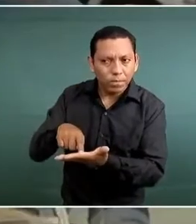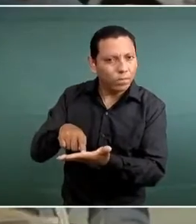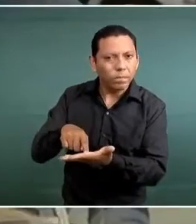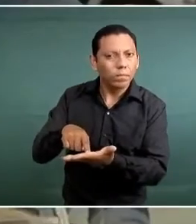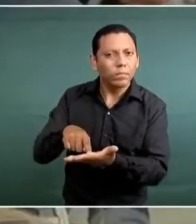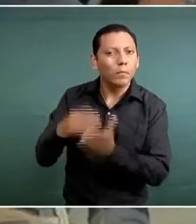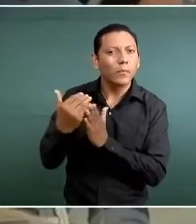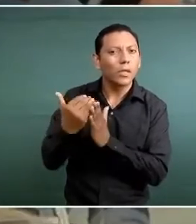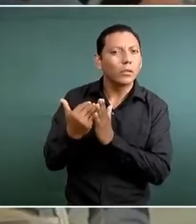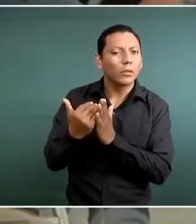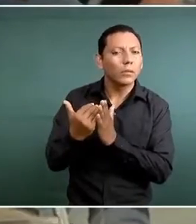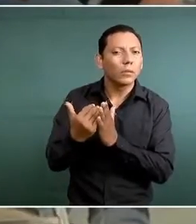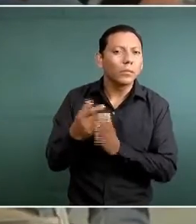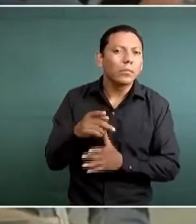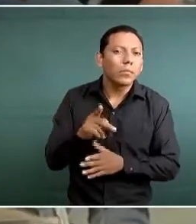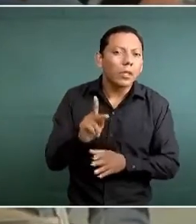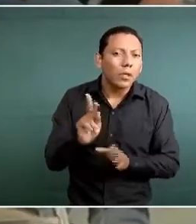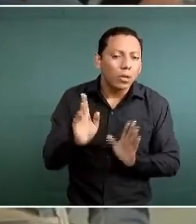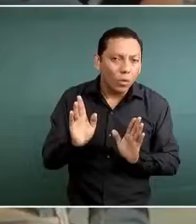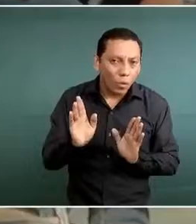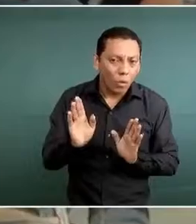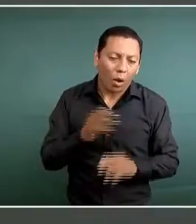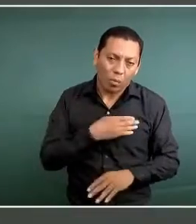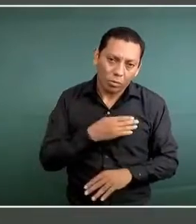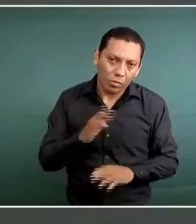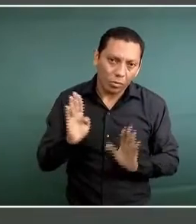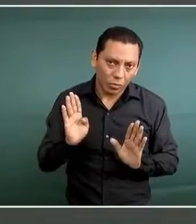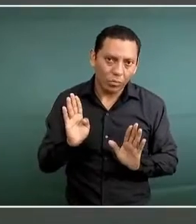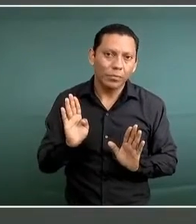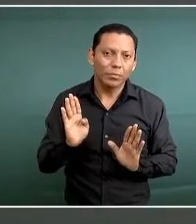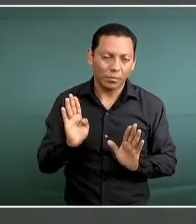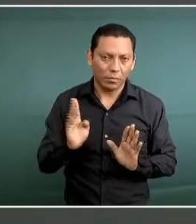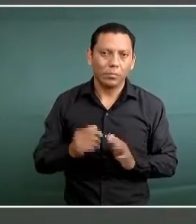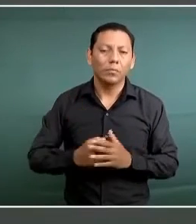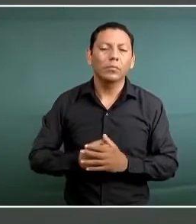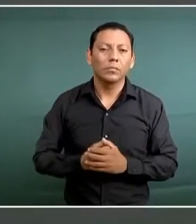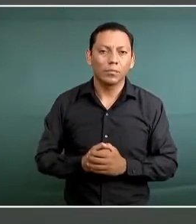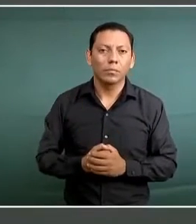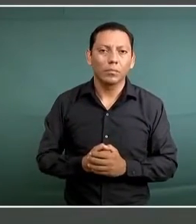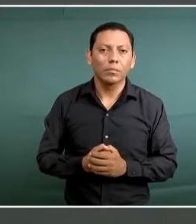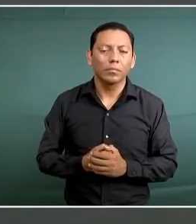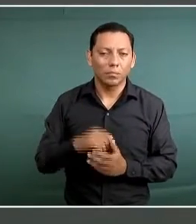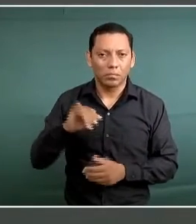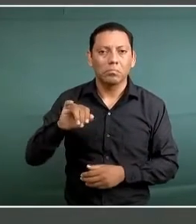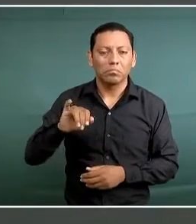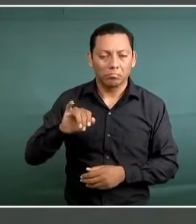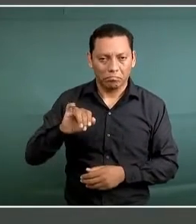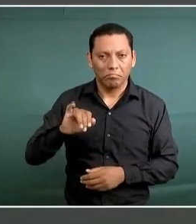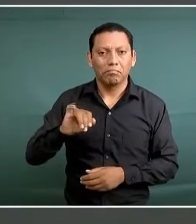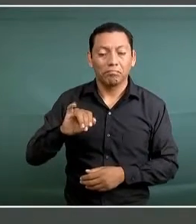de todas maneras este sí